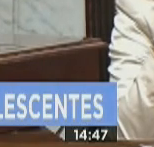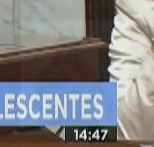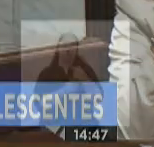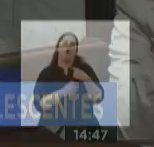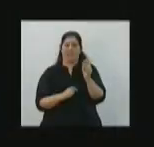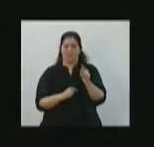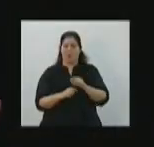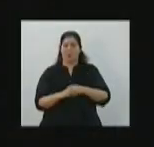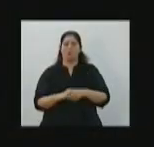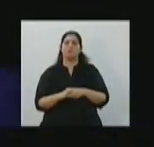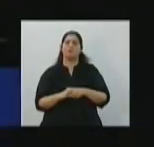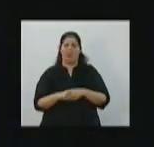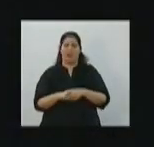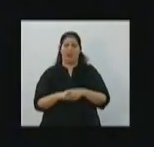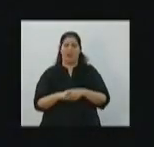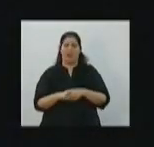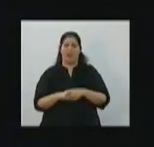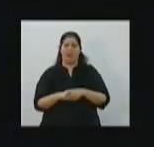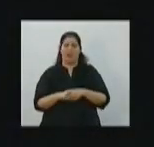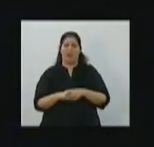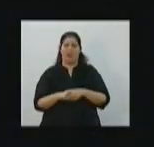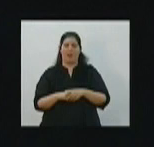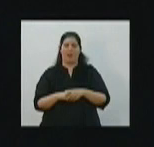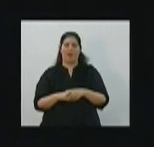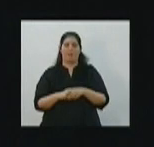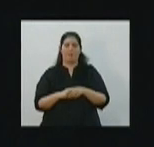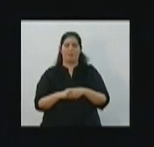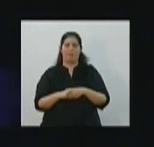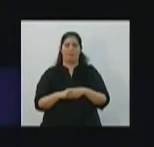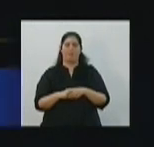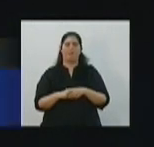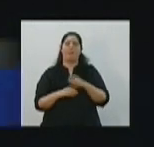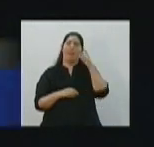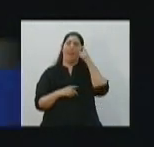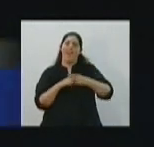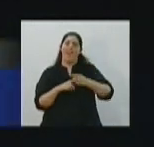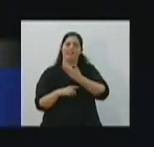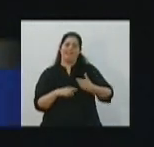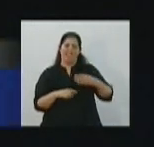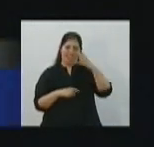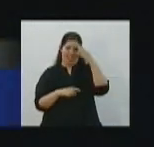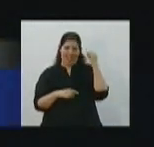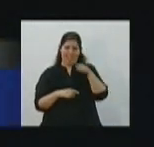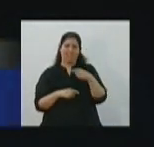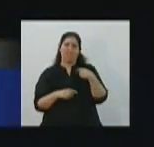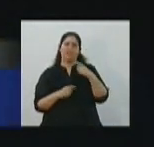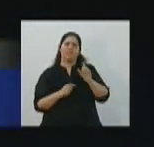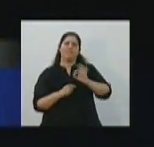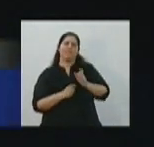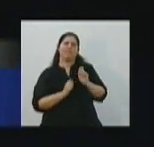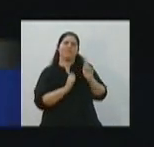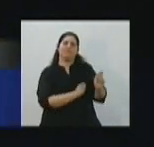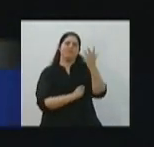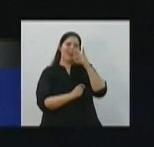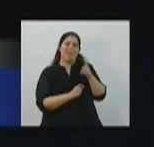quieren ascender patricia bullrrich y la recta que todavía están en un liderazgo si se quiere de tipo discutido puede mostrarle la